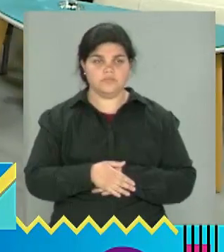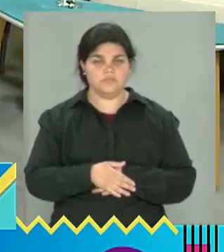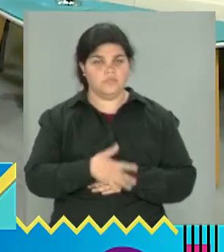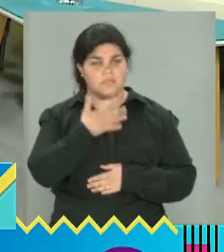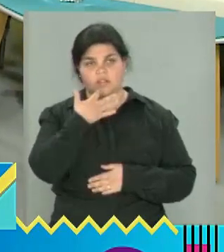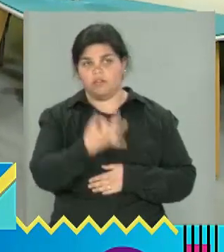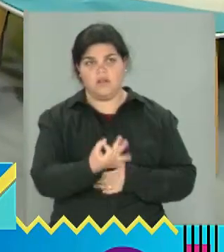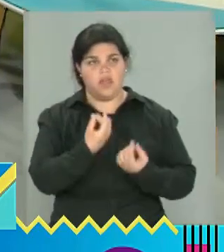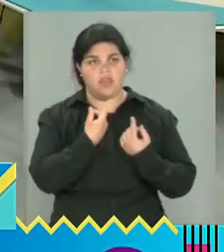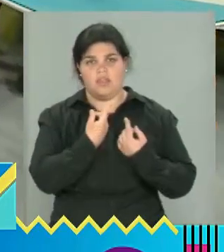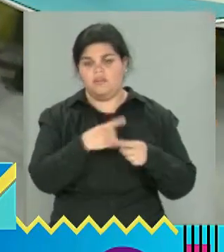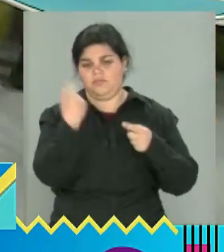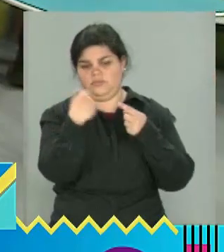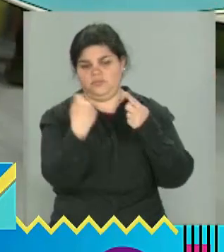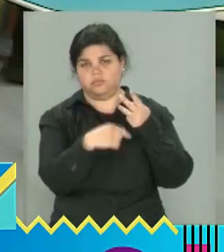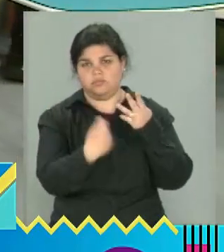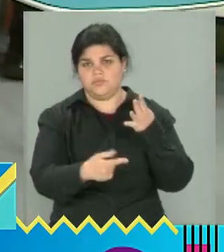muy variado.